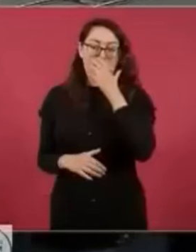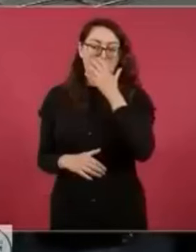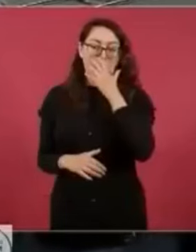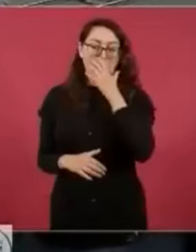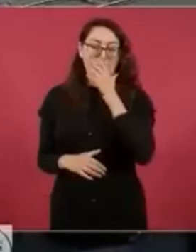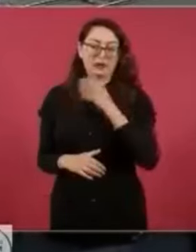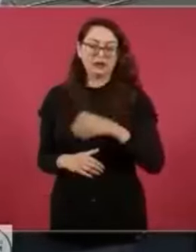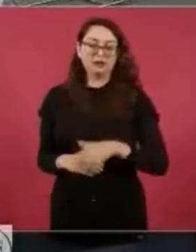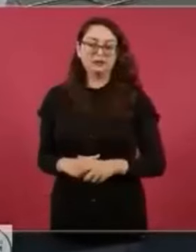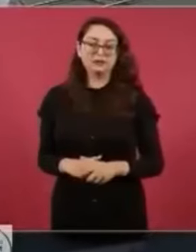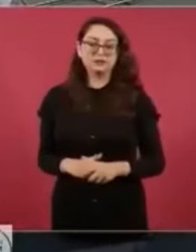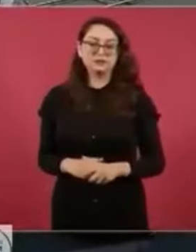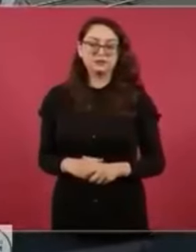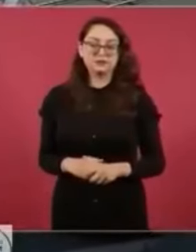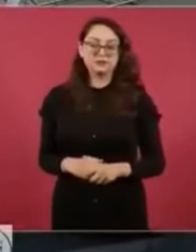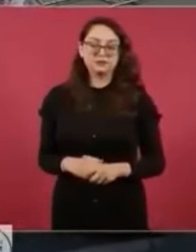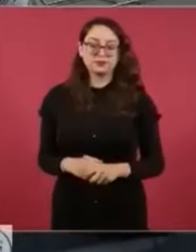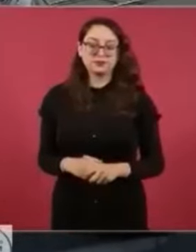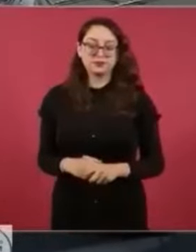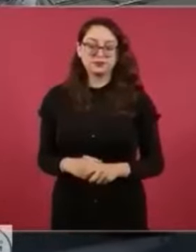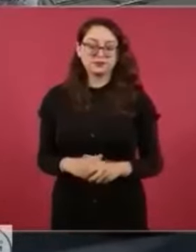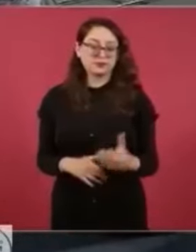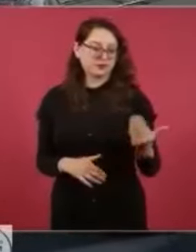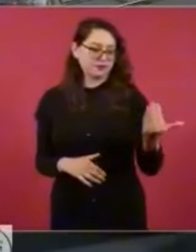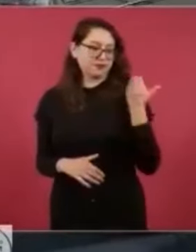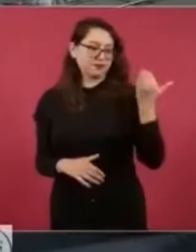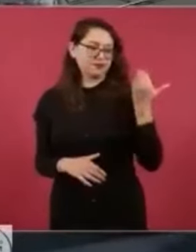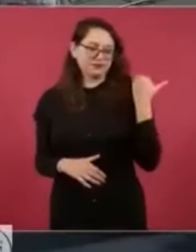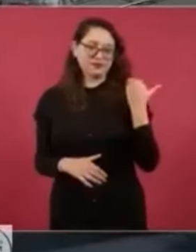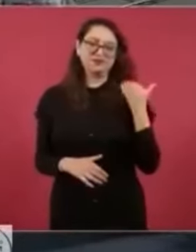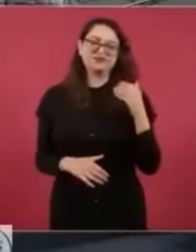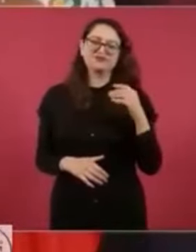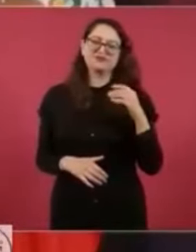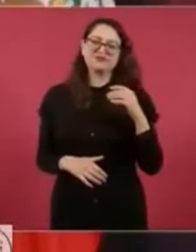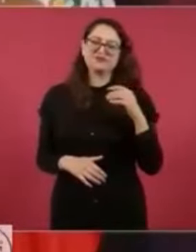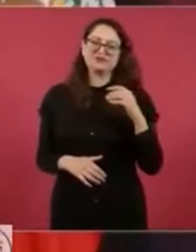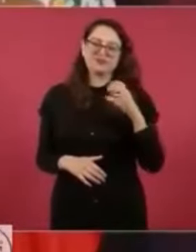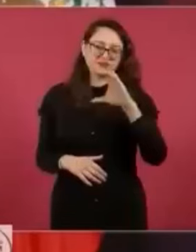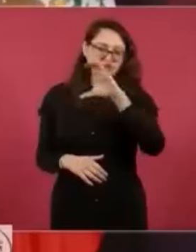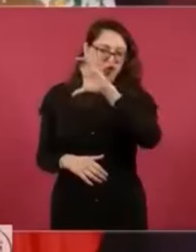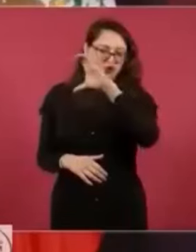salió una foto no de Calderón